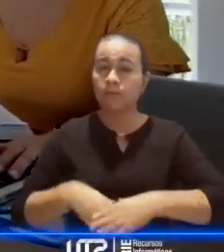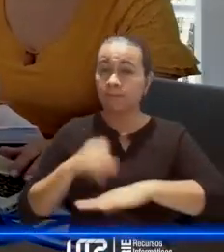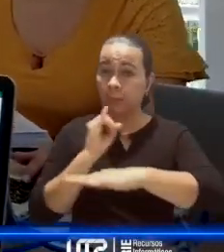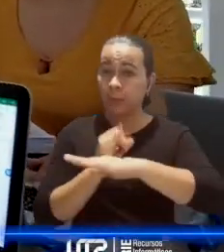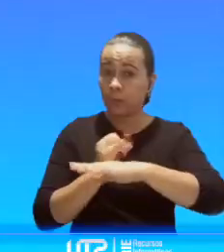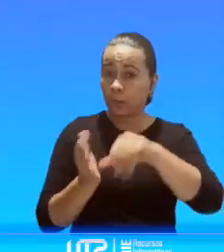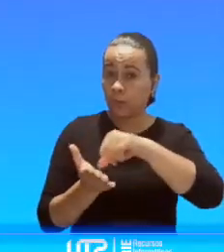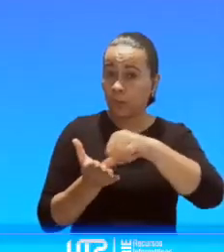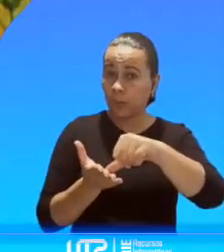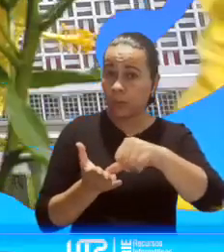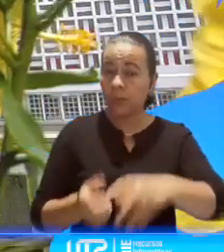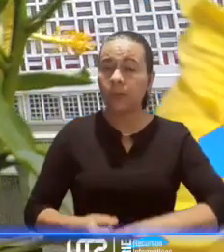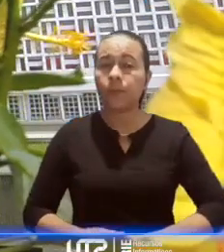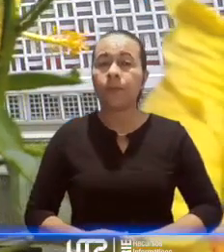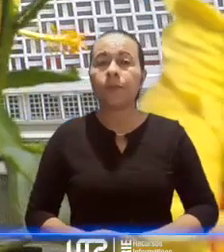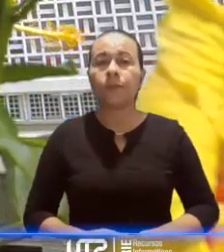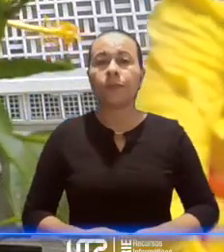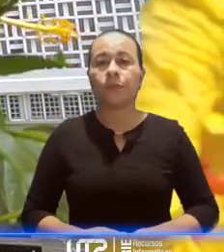institucionales.